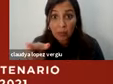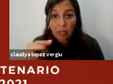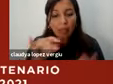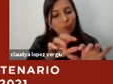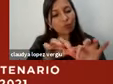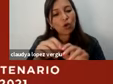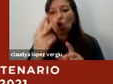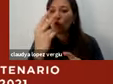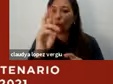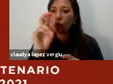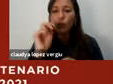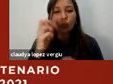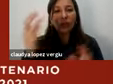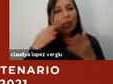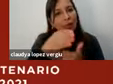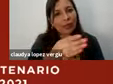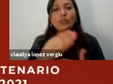completo. Muchísimas gracias.